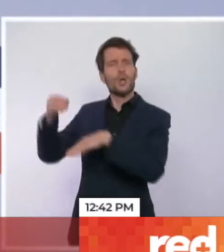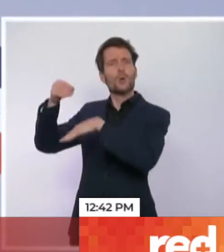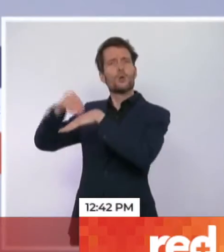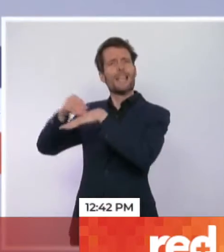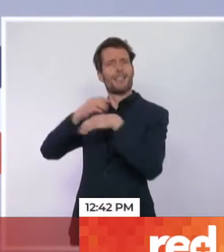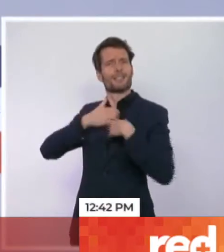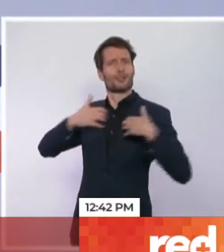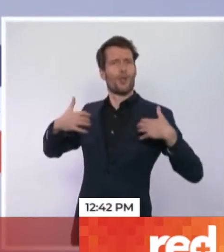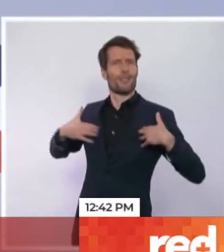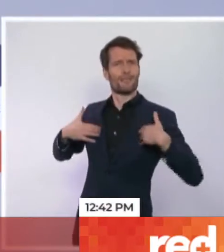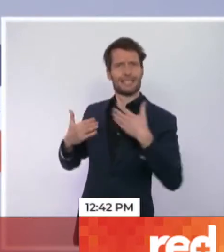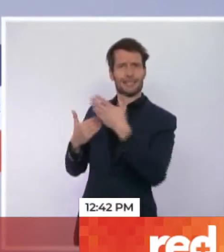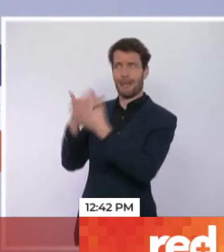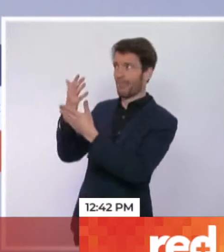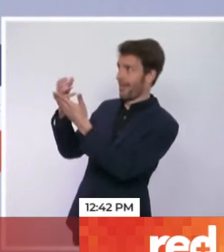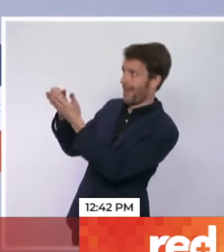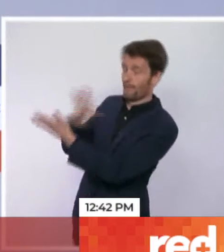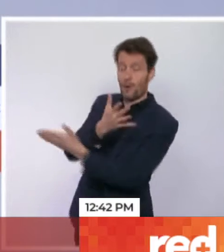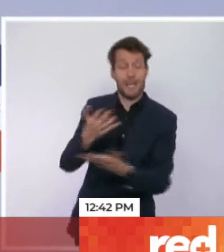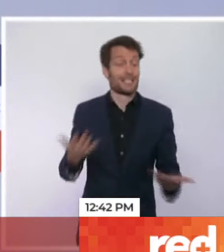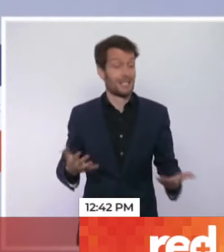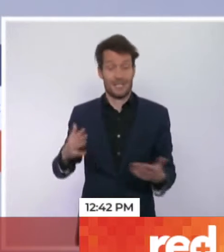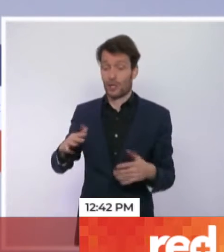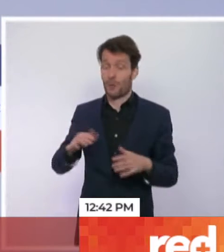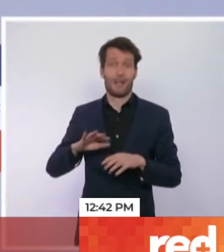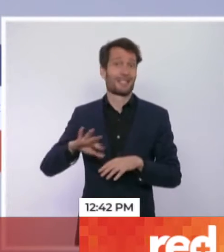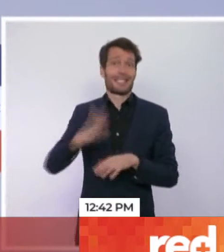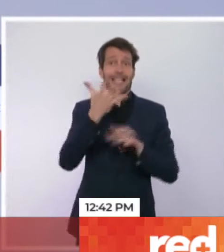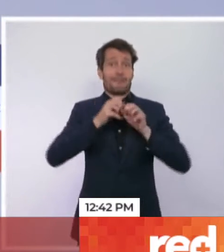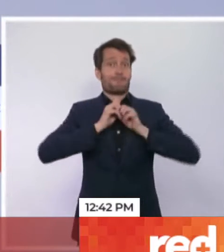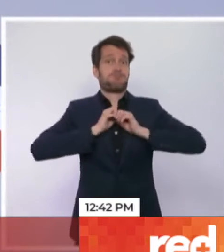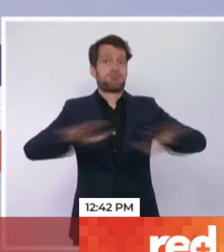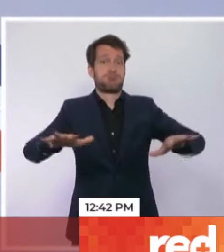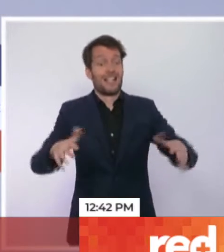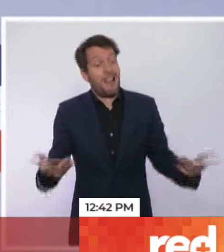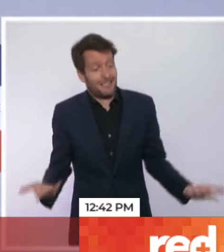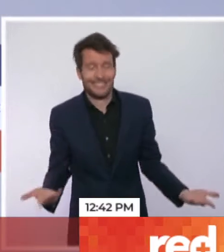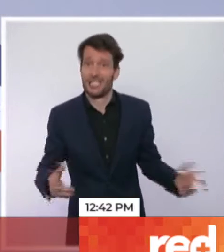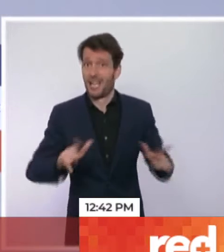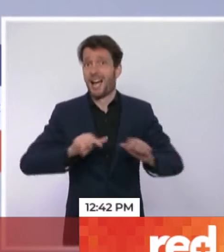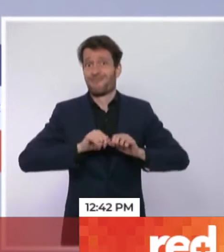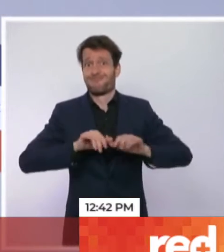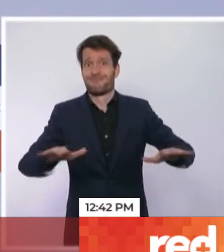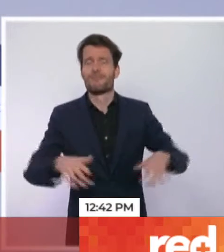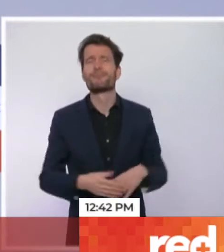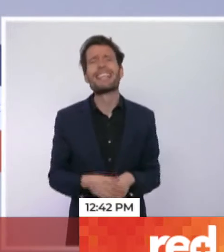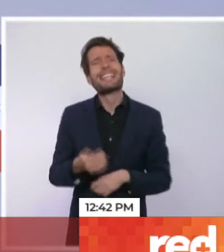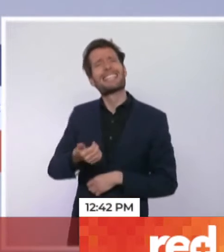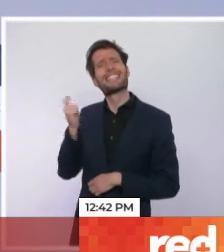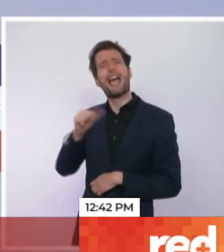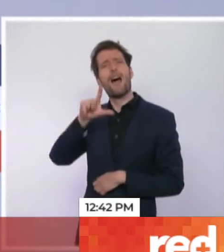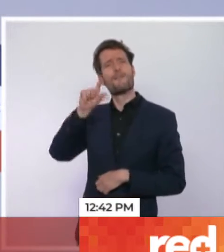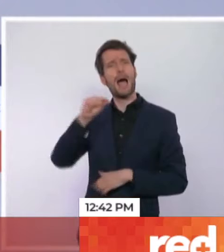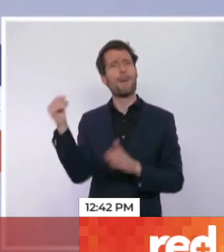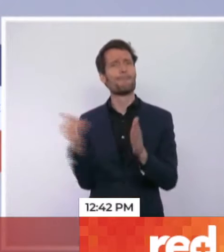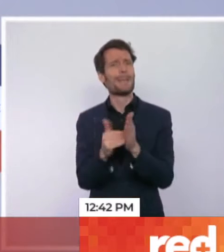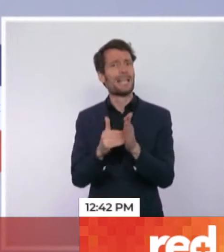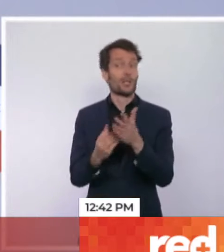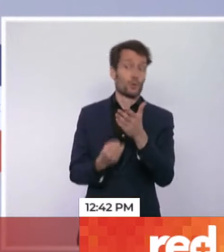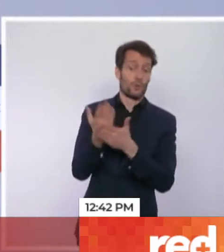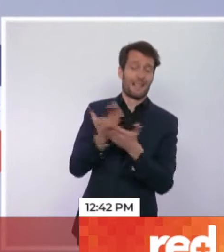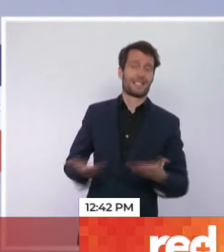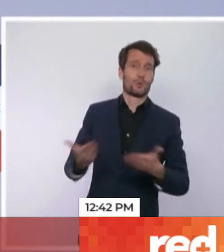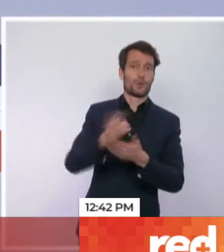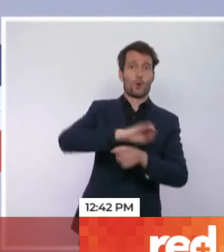las a quien vaya y la de la quinta oleada está aquí en nuestro país ayer se contabilizaron casi 20.000